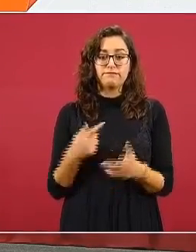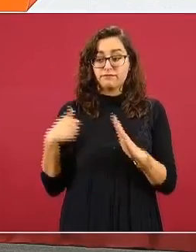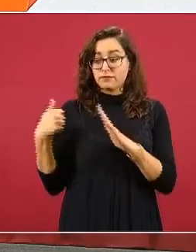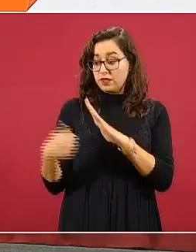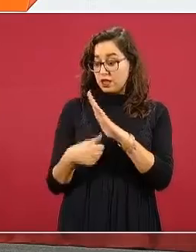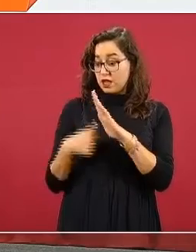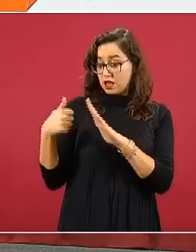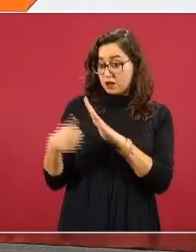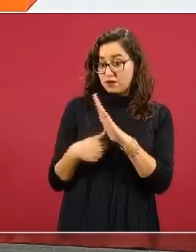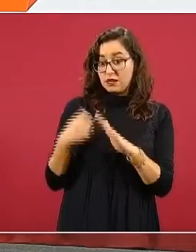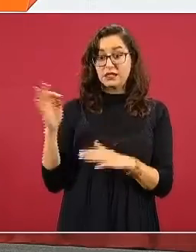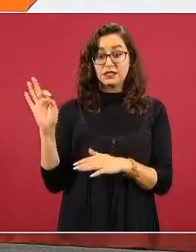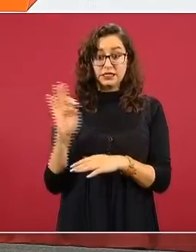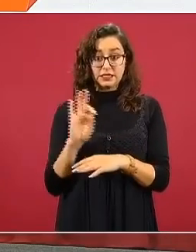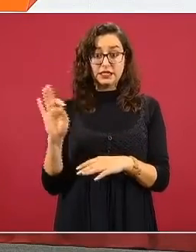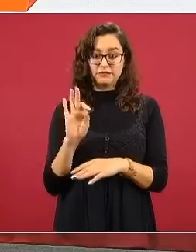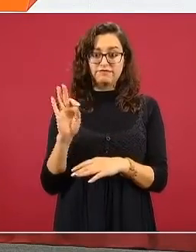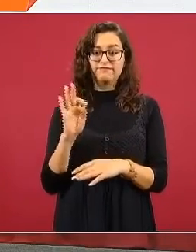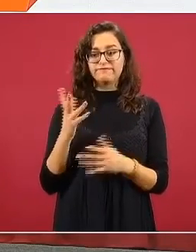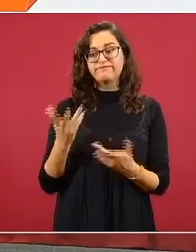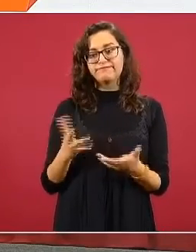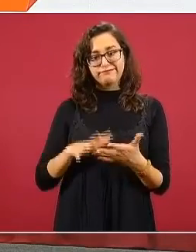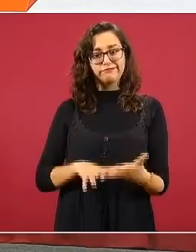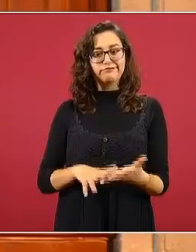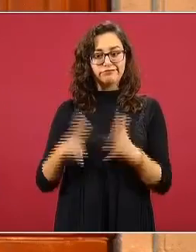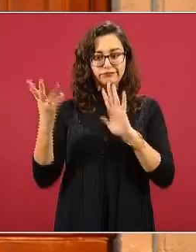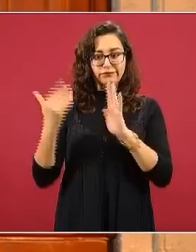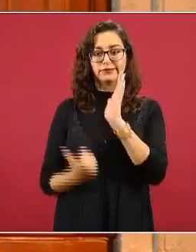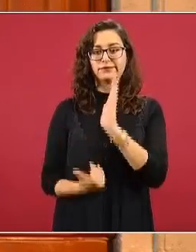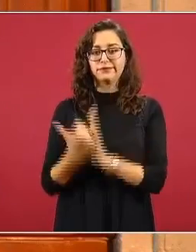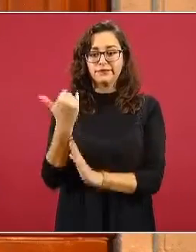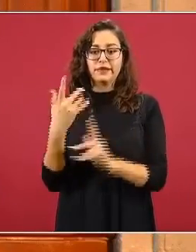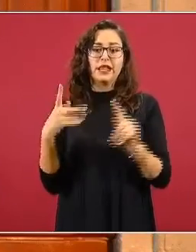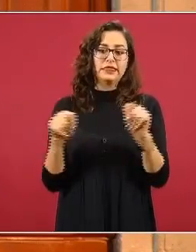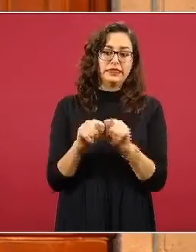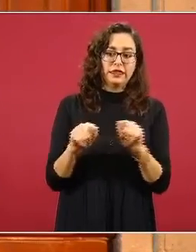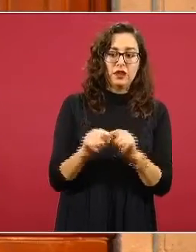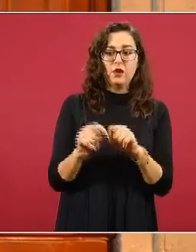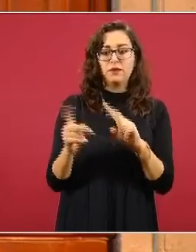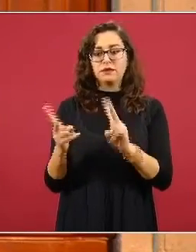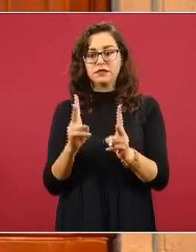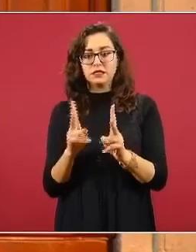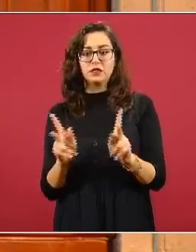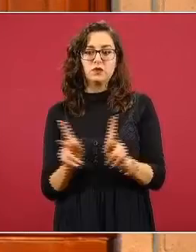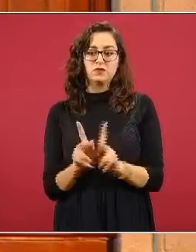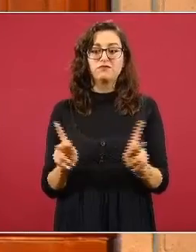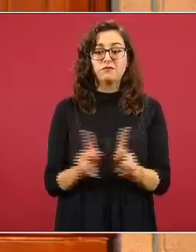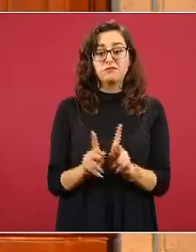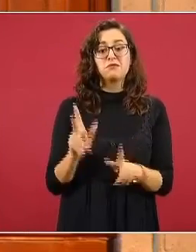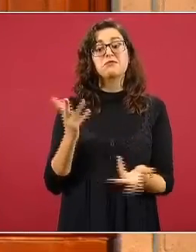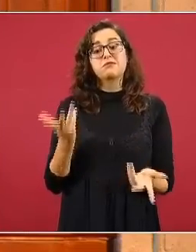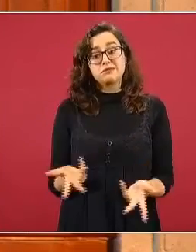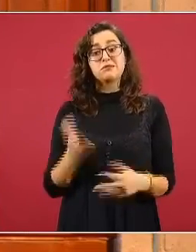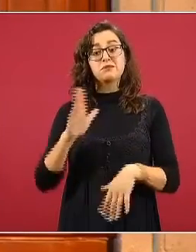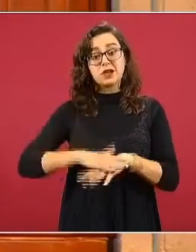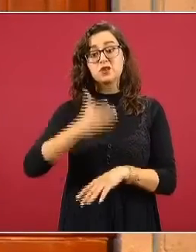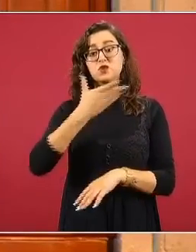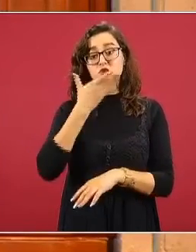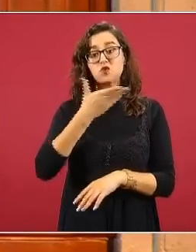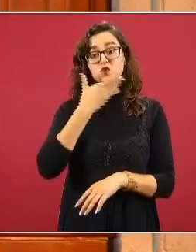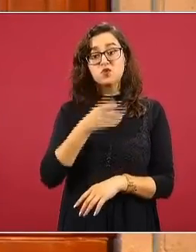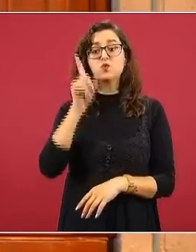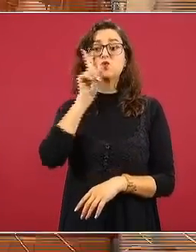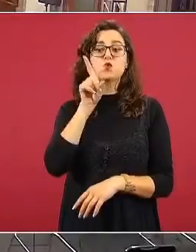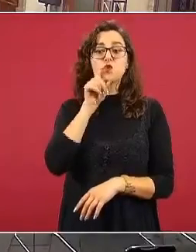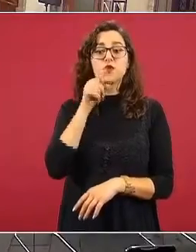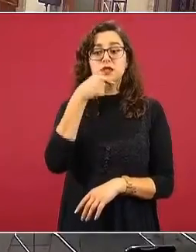que pues, en su momento podría verse afectada. Son los tíos, los vecinos, los primos quienes con mayor frecuencia agreden sexualmente a mujeres y niñas.